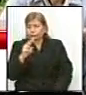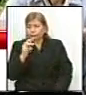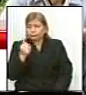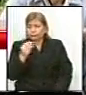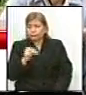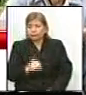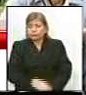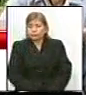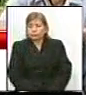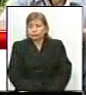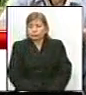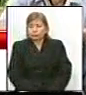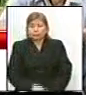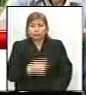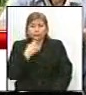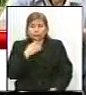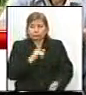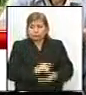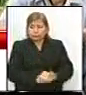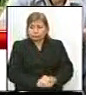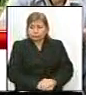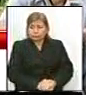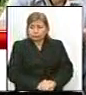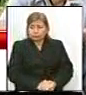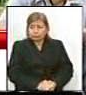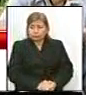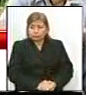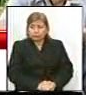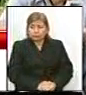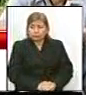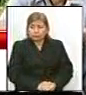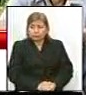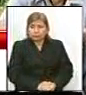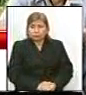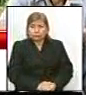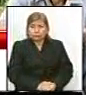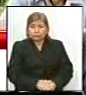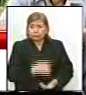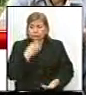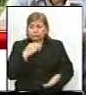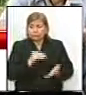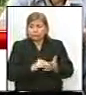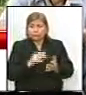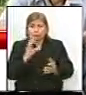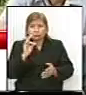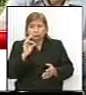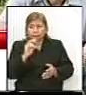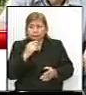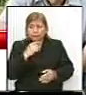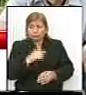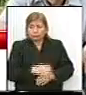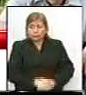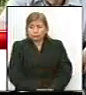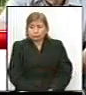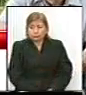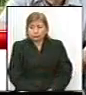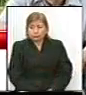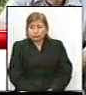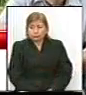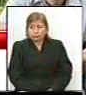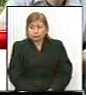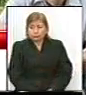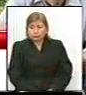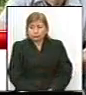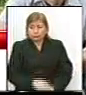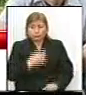CITE, para los amigos del Ministerio de la Producción, tenemos un centro de innovación técnico-empresarial, es el CITE BRAE, pero